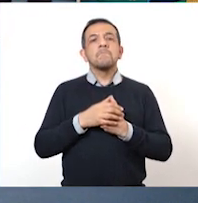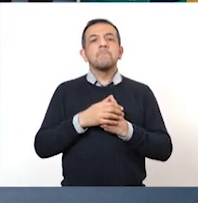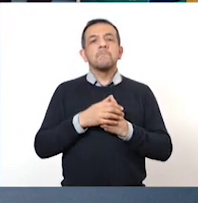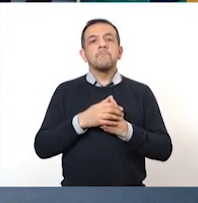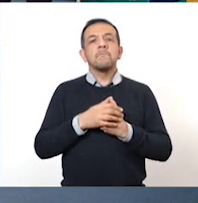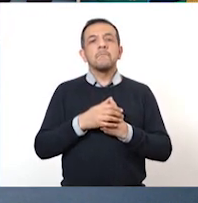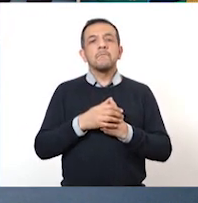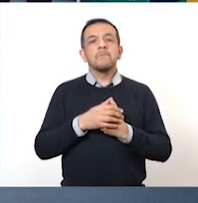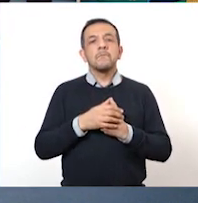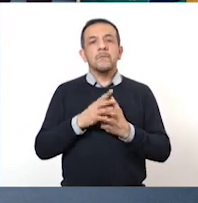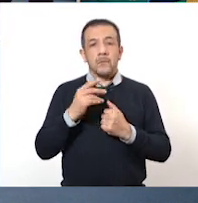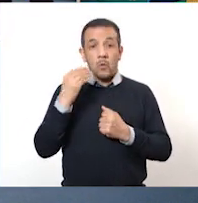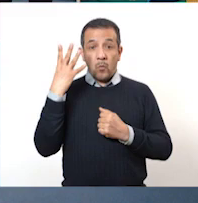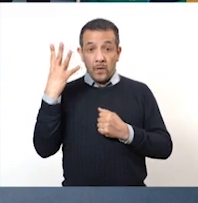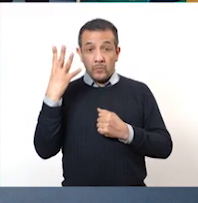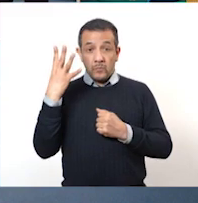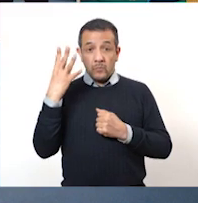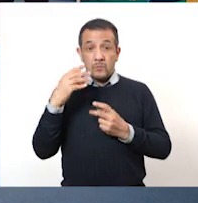vamos a ver,